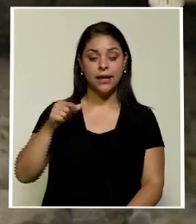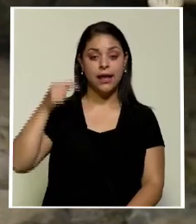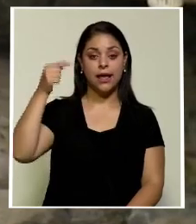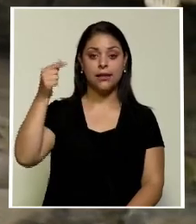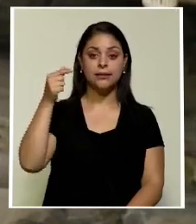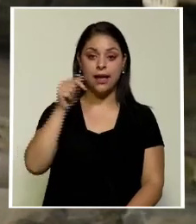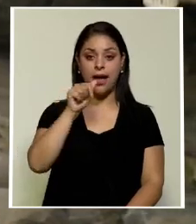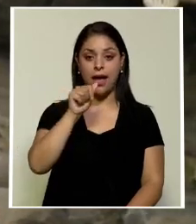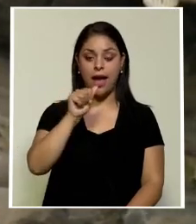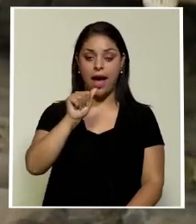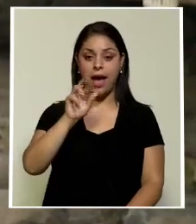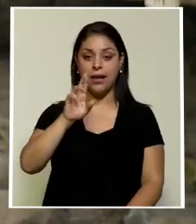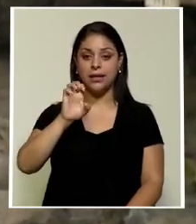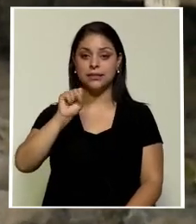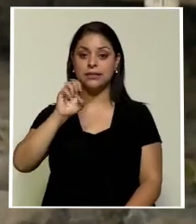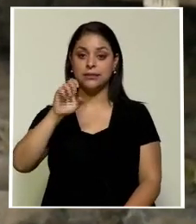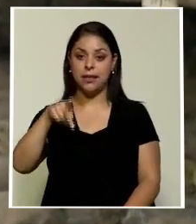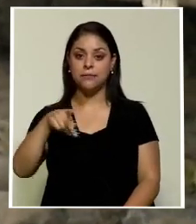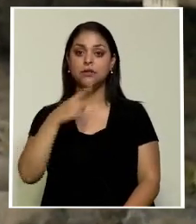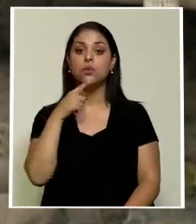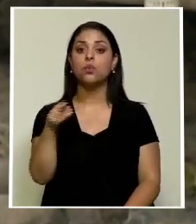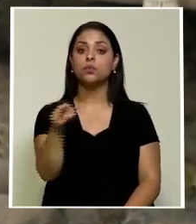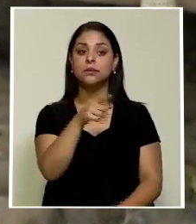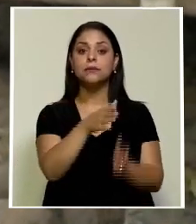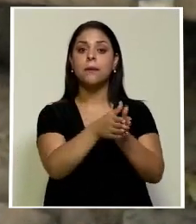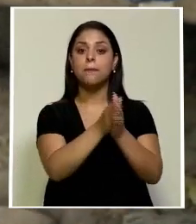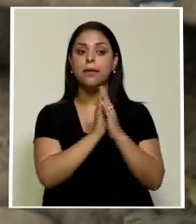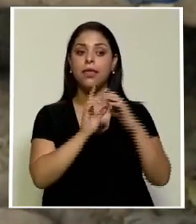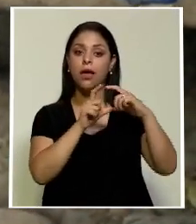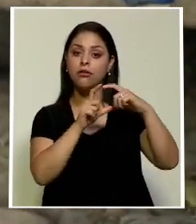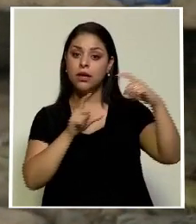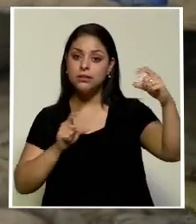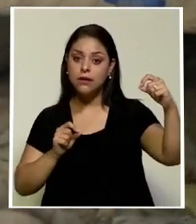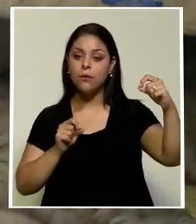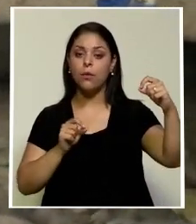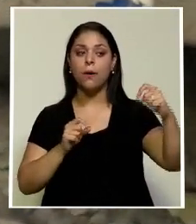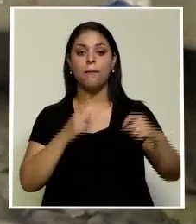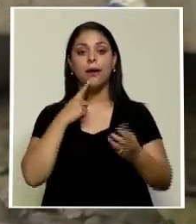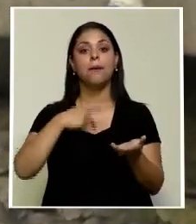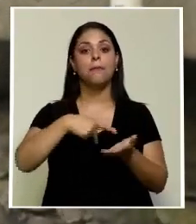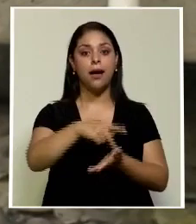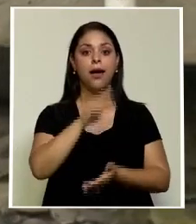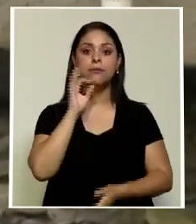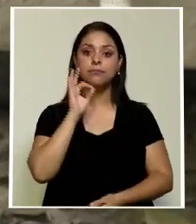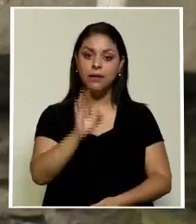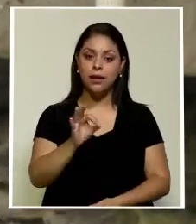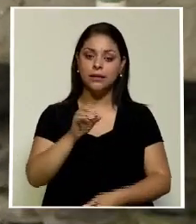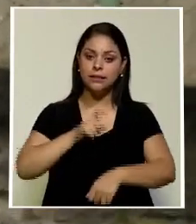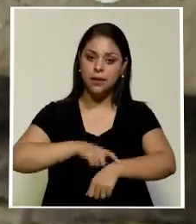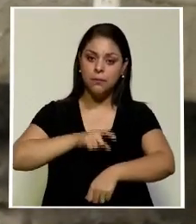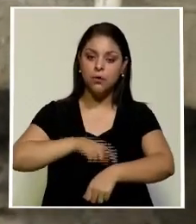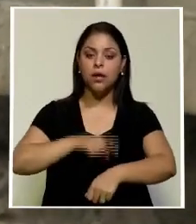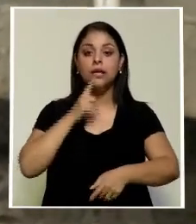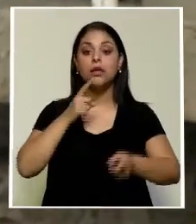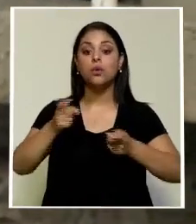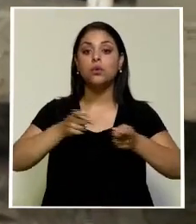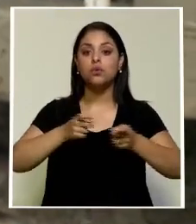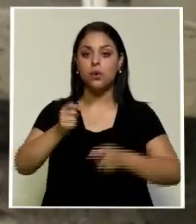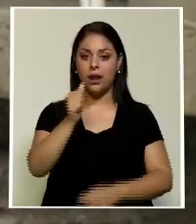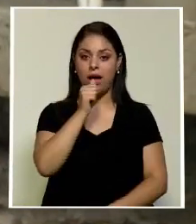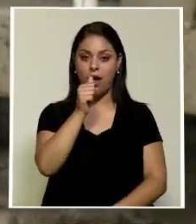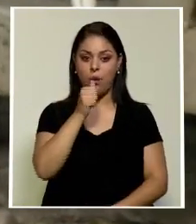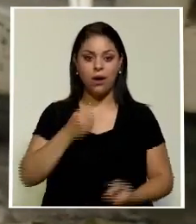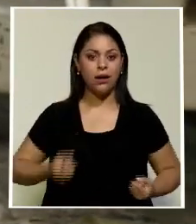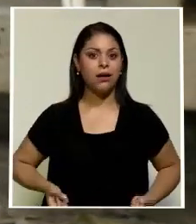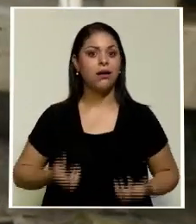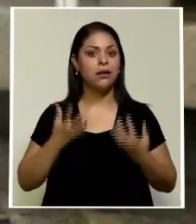personas usuarias solicitar el recibo ante el operador para que paguen oportunamente y mantener un control del gasto de agua. Los operadores,